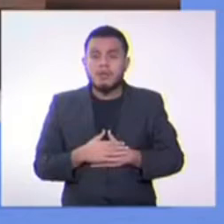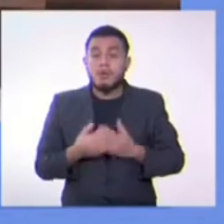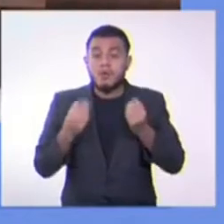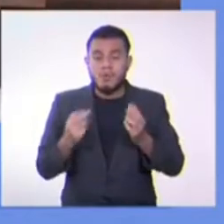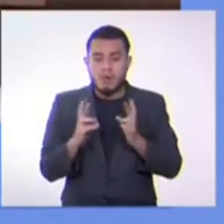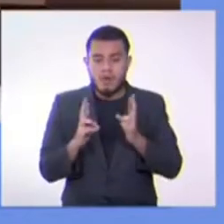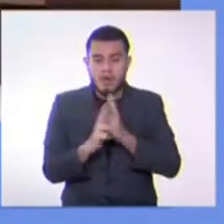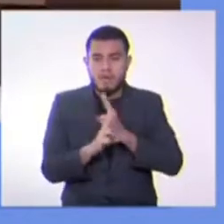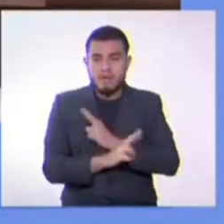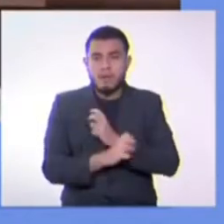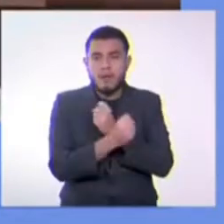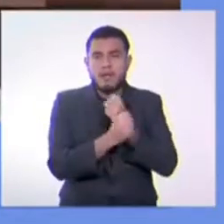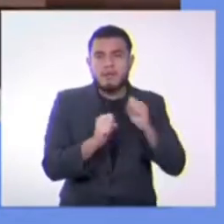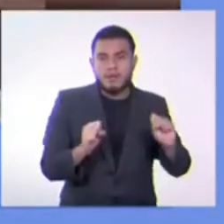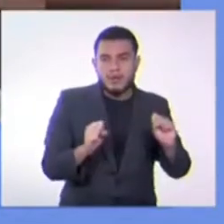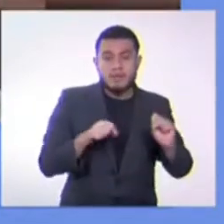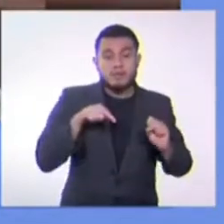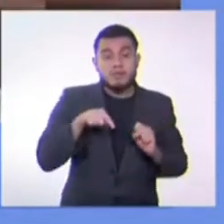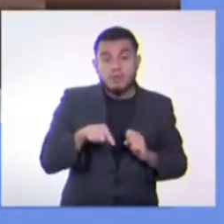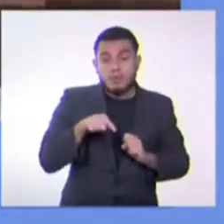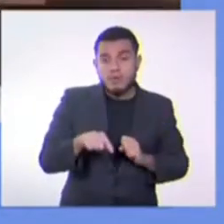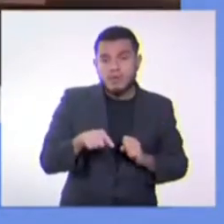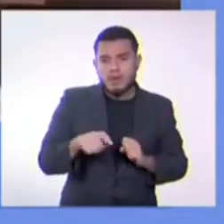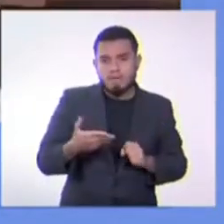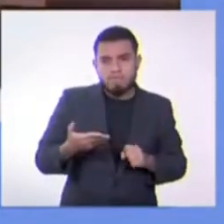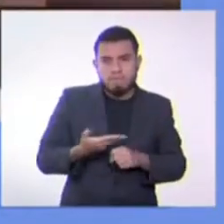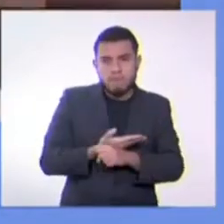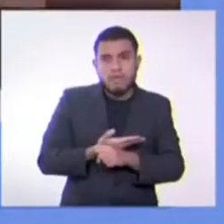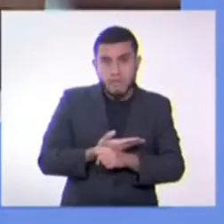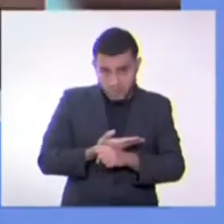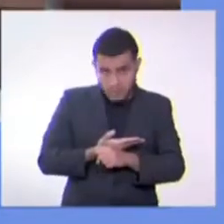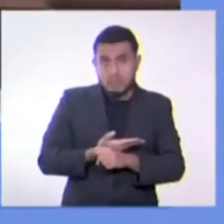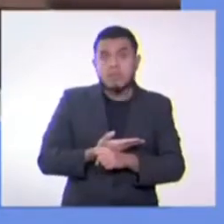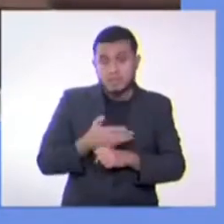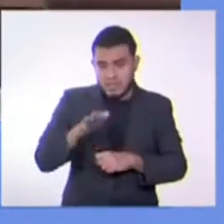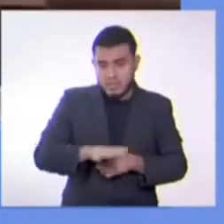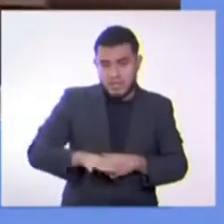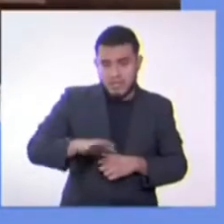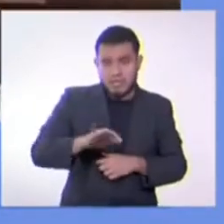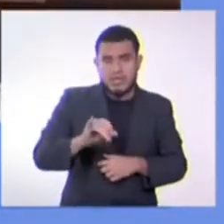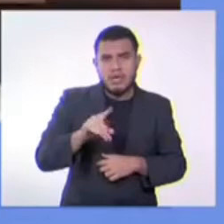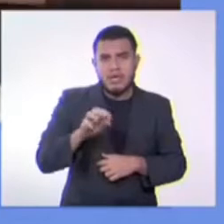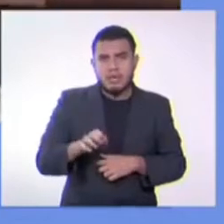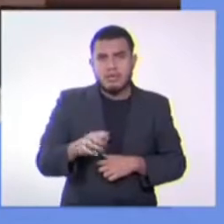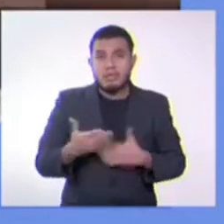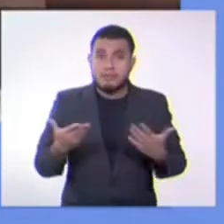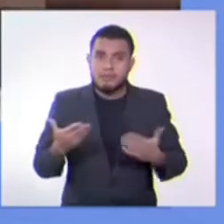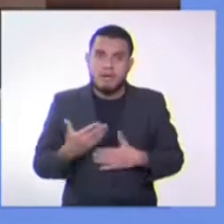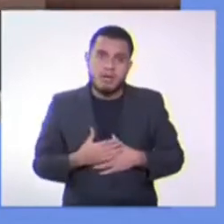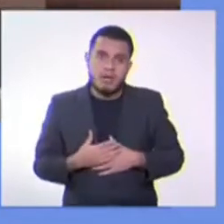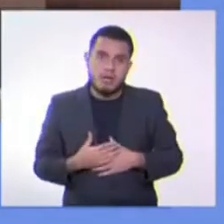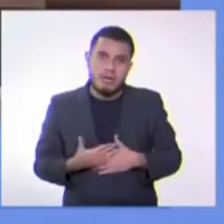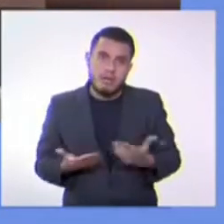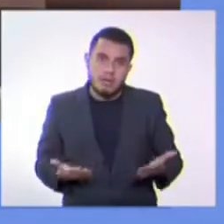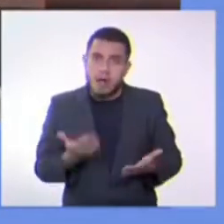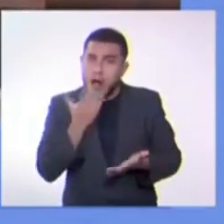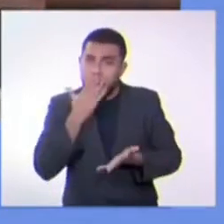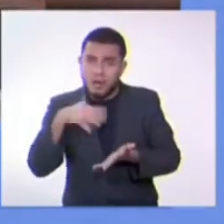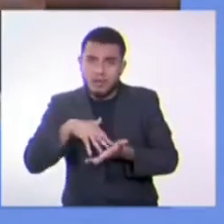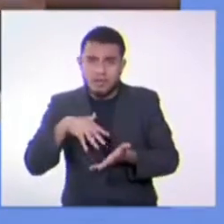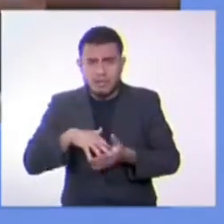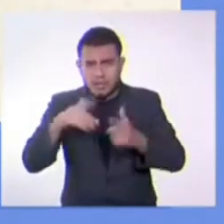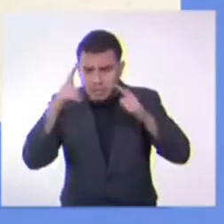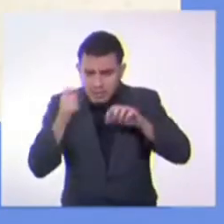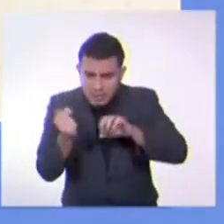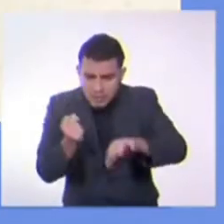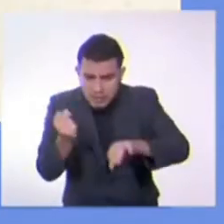reformas liberales sobre la abolición de tierras ejidales afectó a los indígenas y campesinos? La reforma